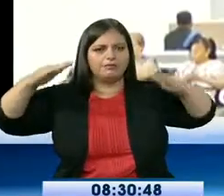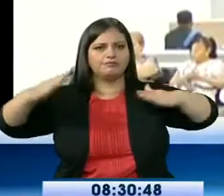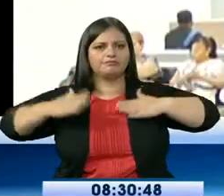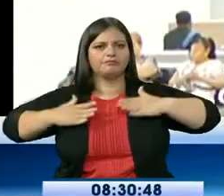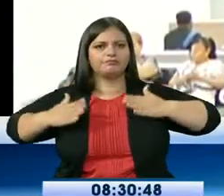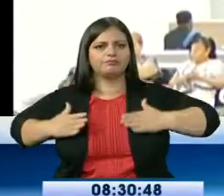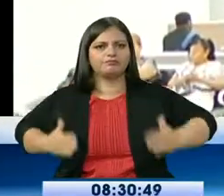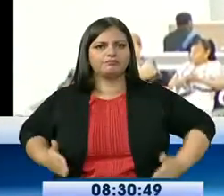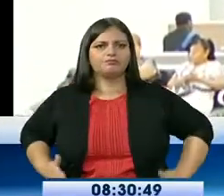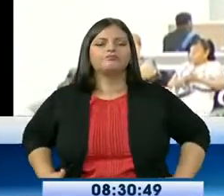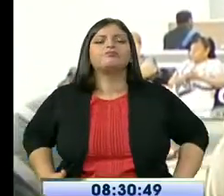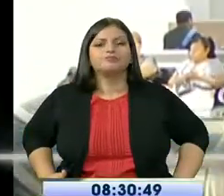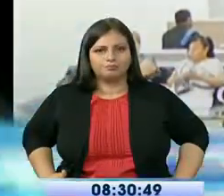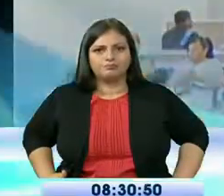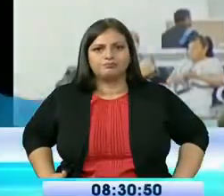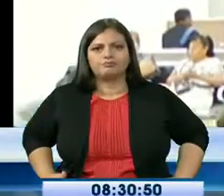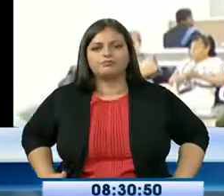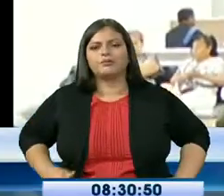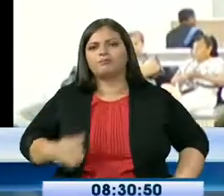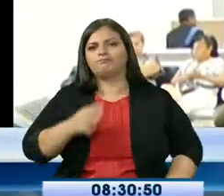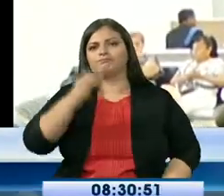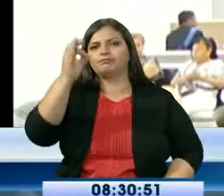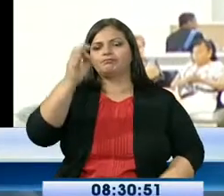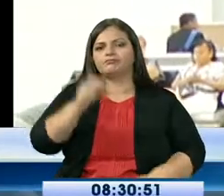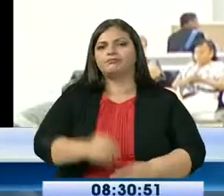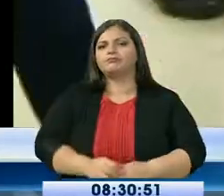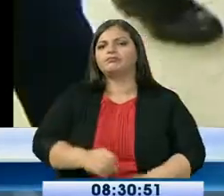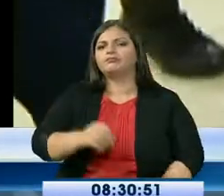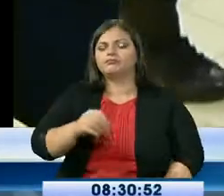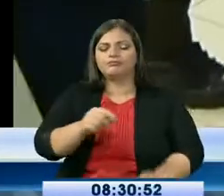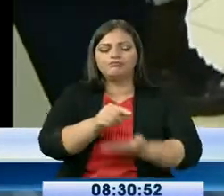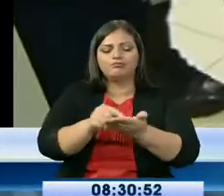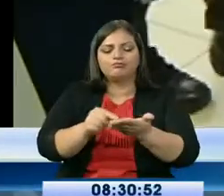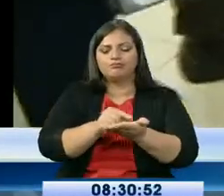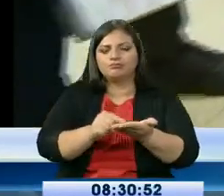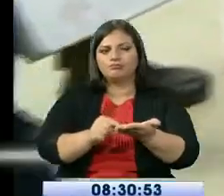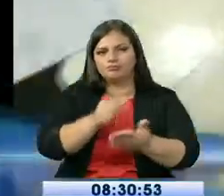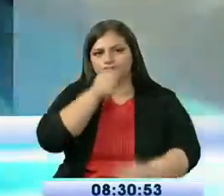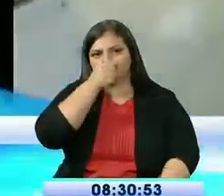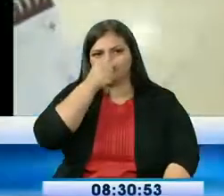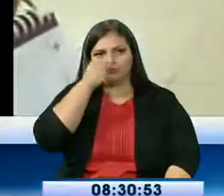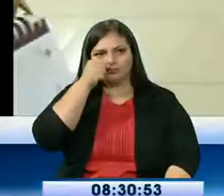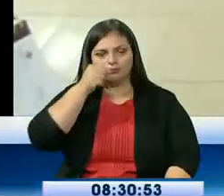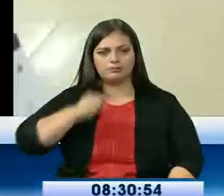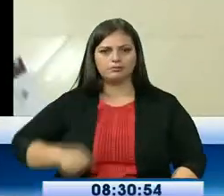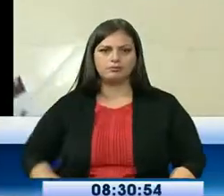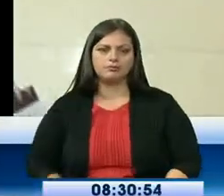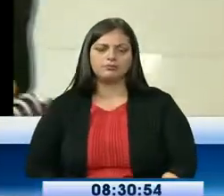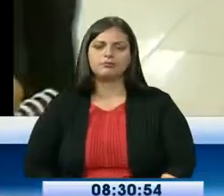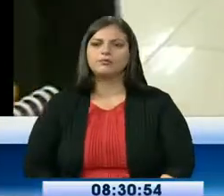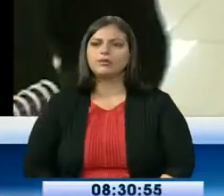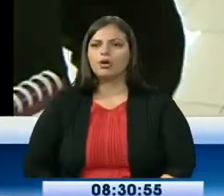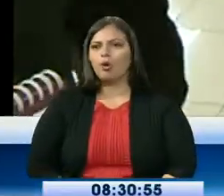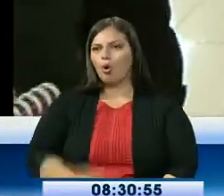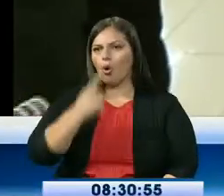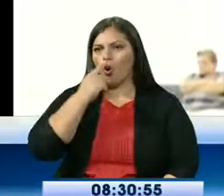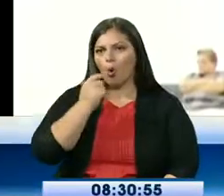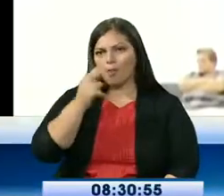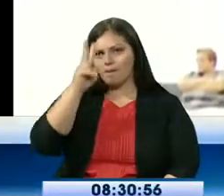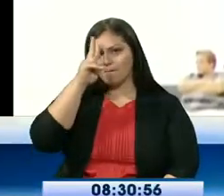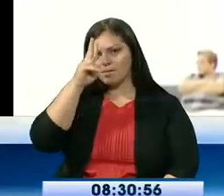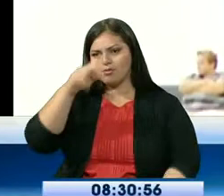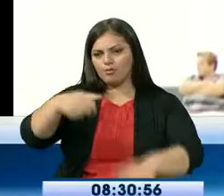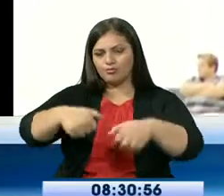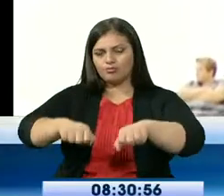de la Trisimoto y trató de tomar dirección contraria al operativo. Como siempre, trató de esconder la